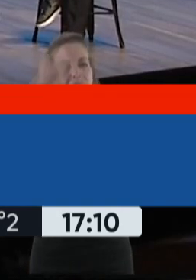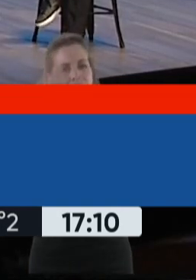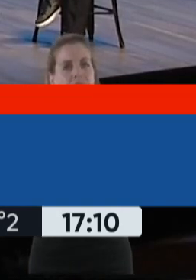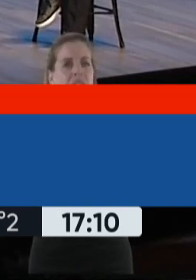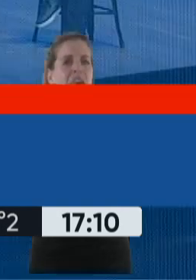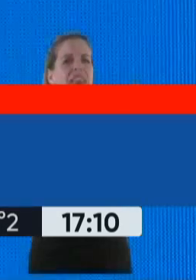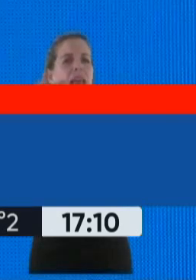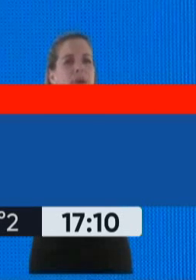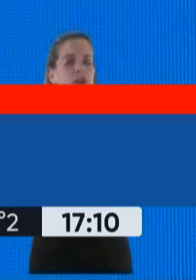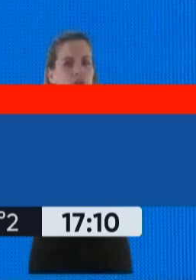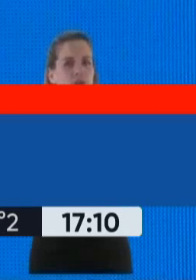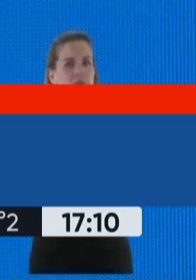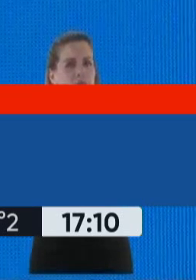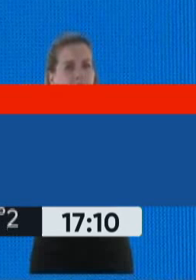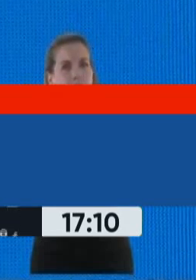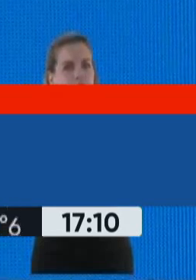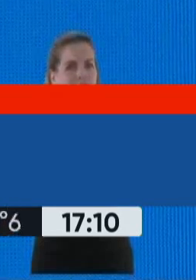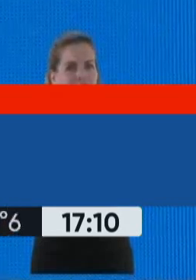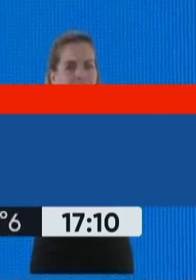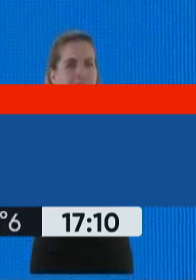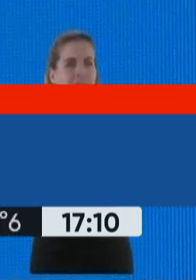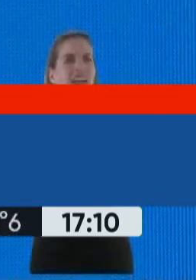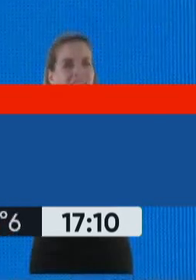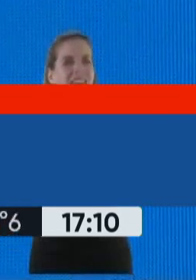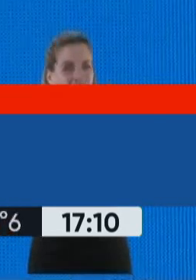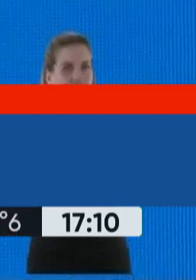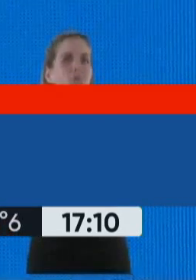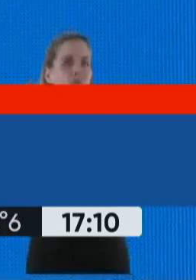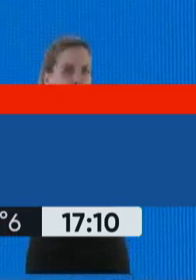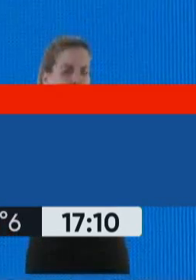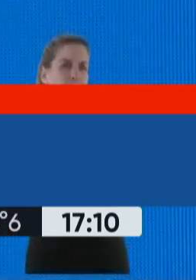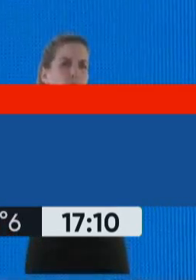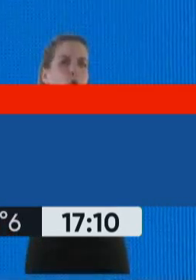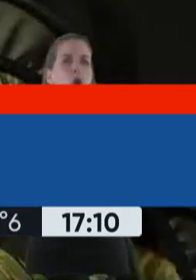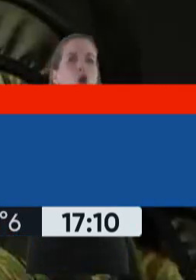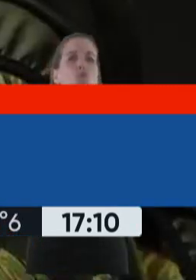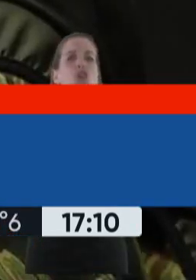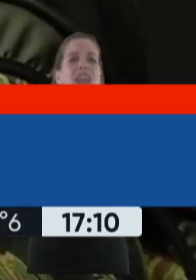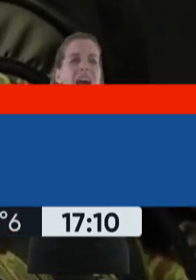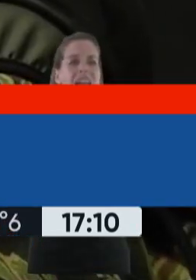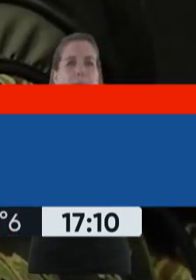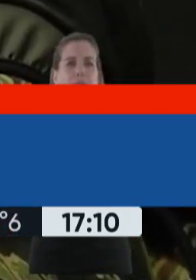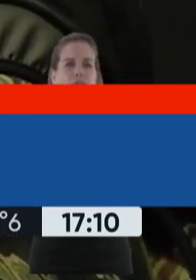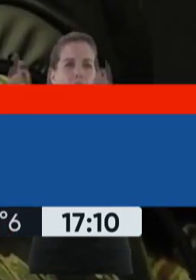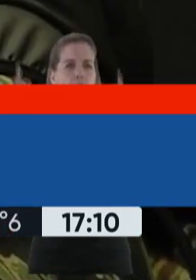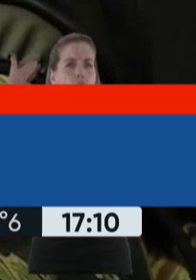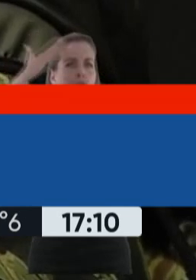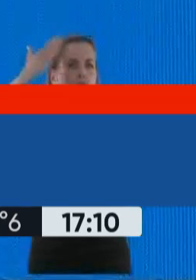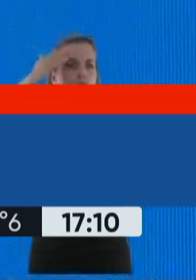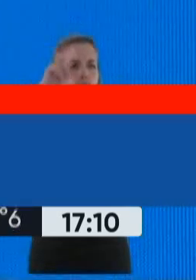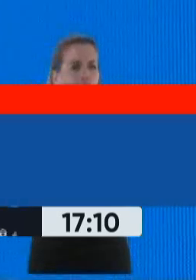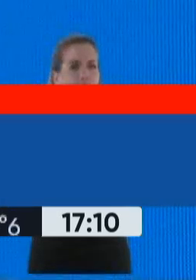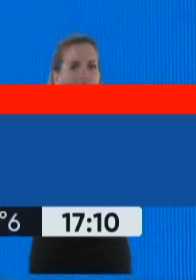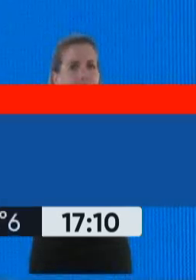siempre. Los pueblos, por eso desarrollan los pueblos sus culturas. Y por eso se valen del arte